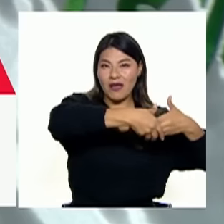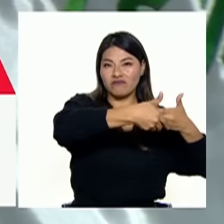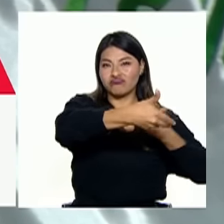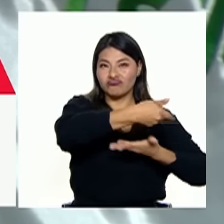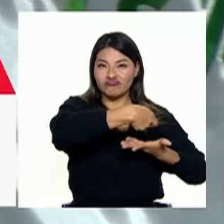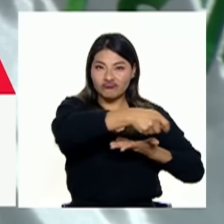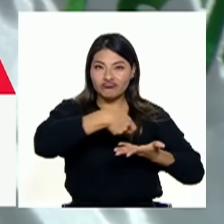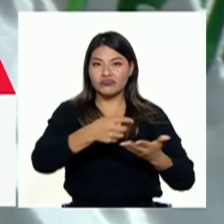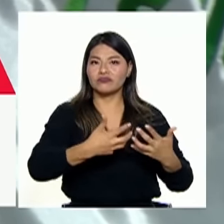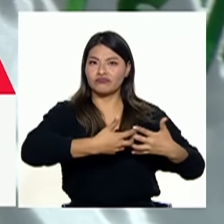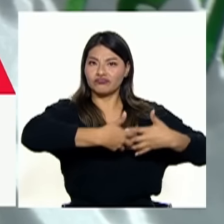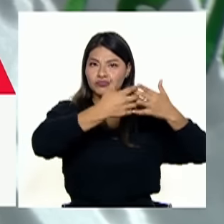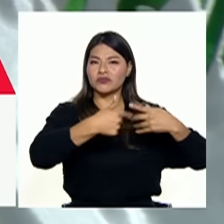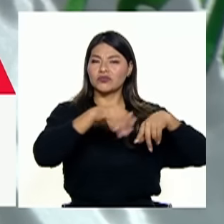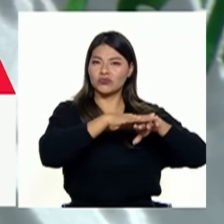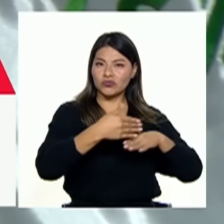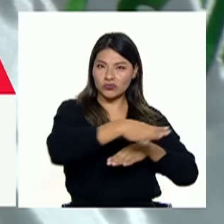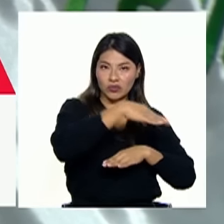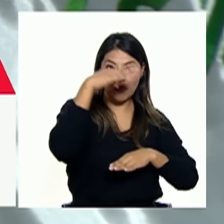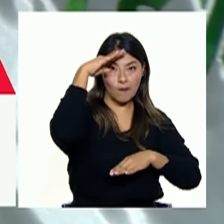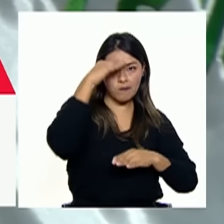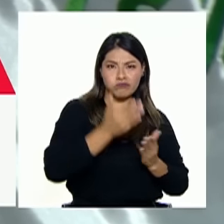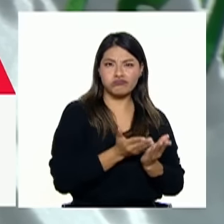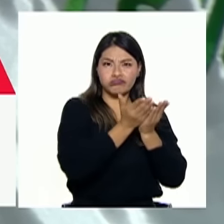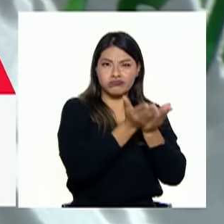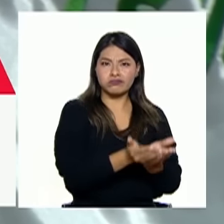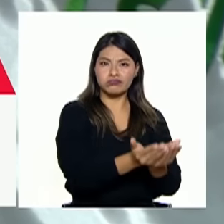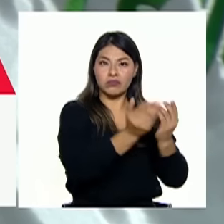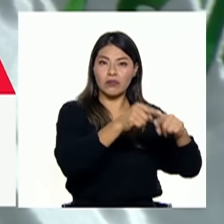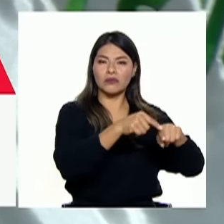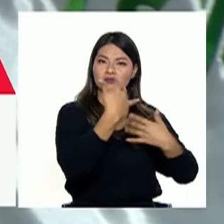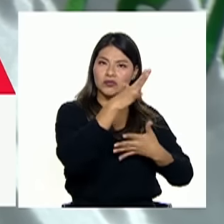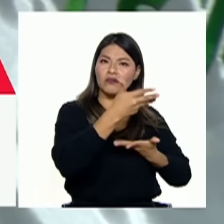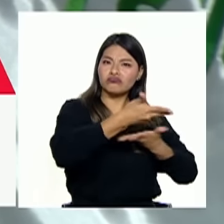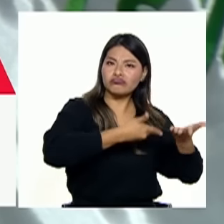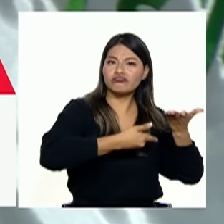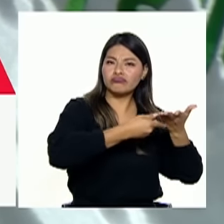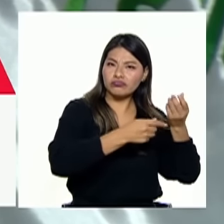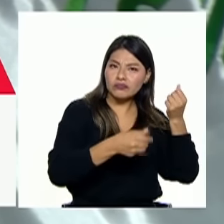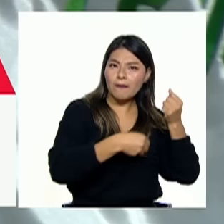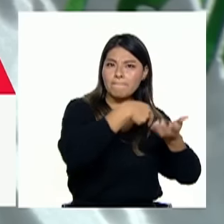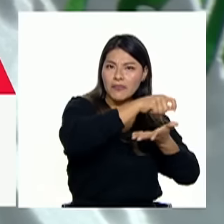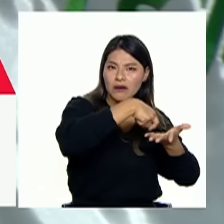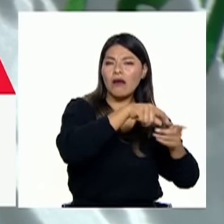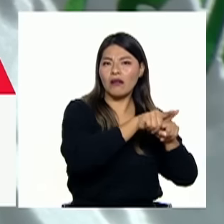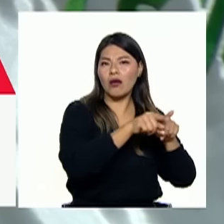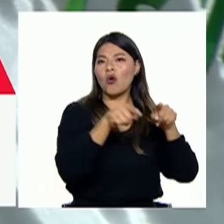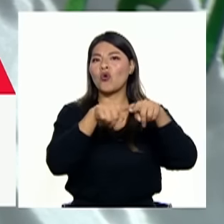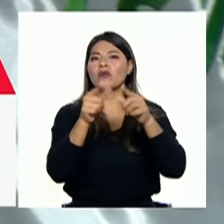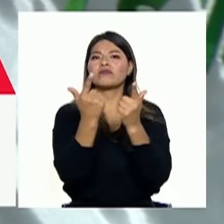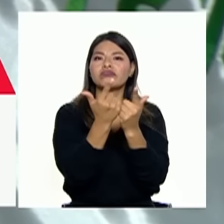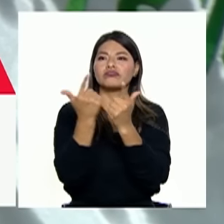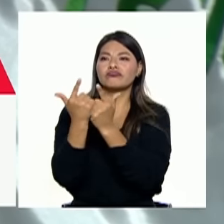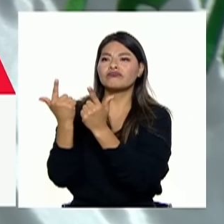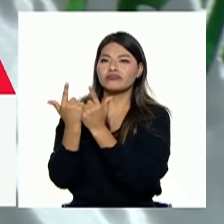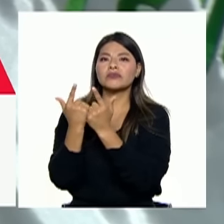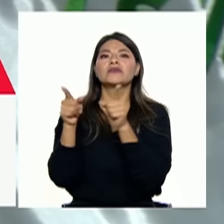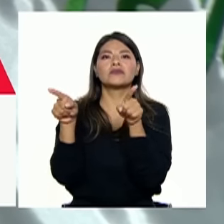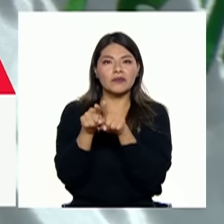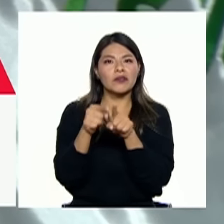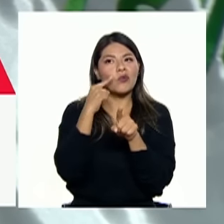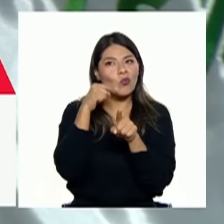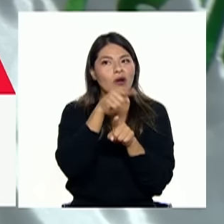y repotenciar a la Marina de Guerra del Perú, marcando el camino a seguir para las demás instituciones armadas. Esto es una